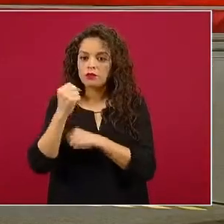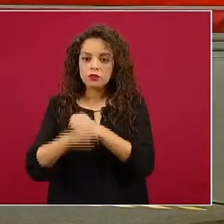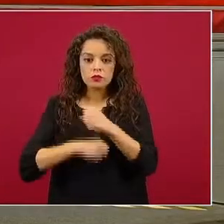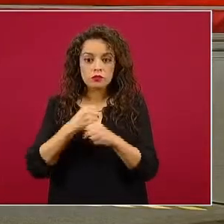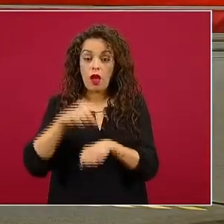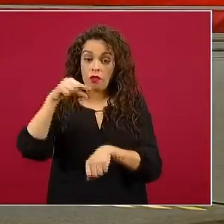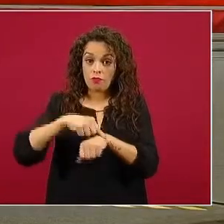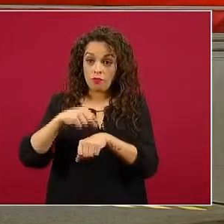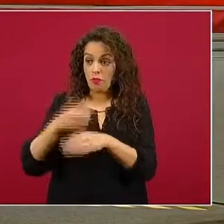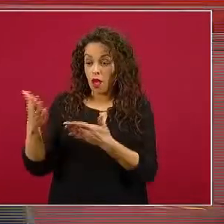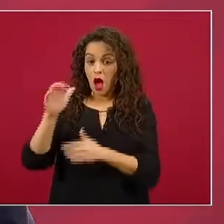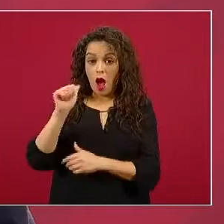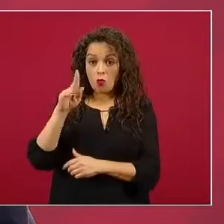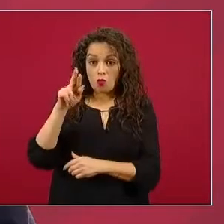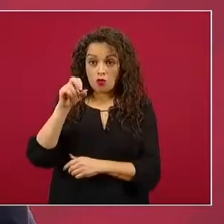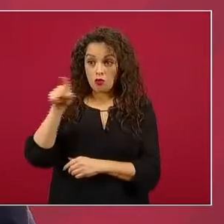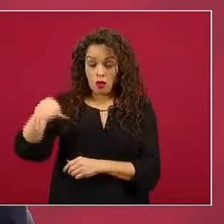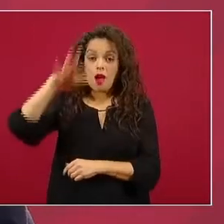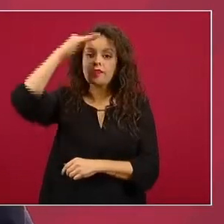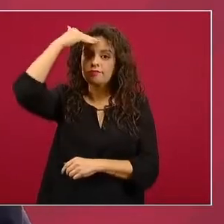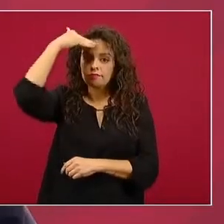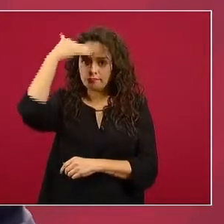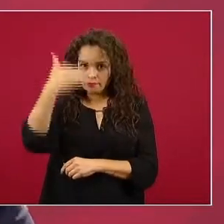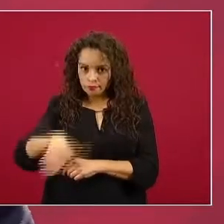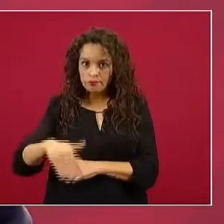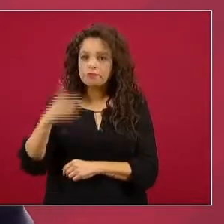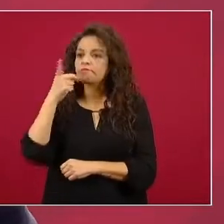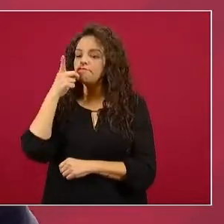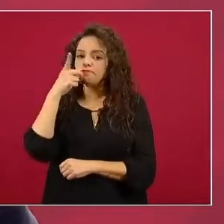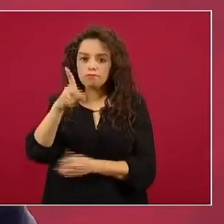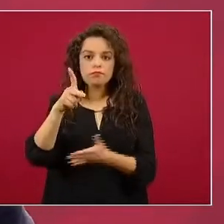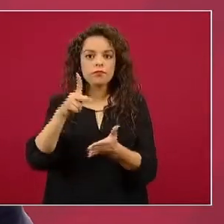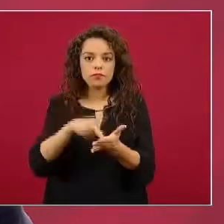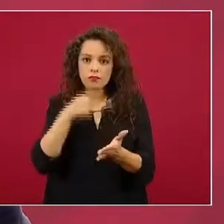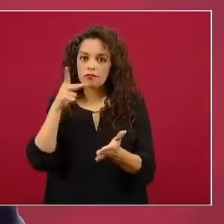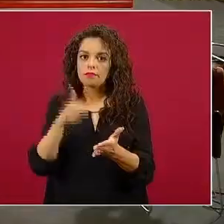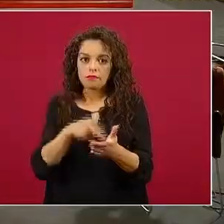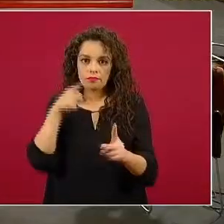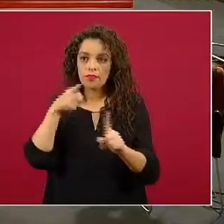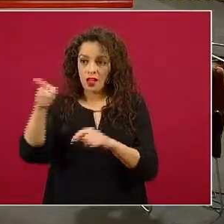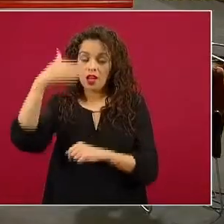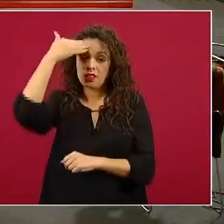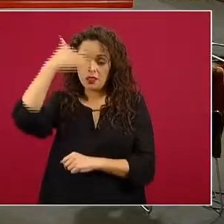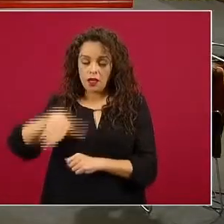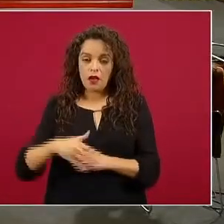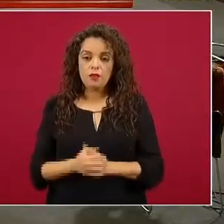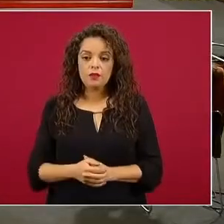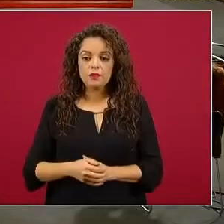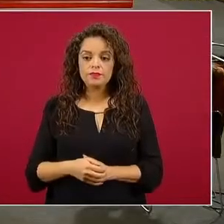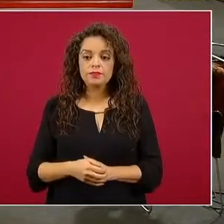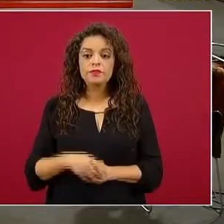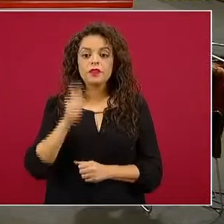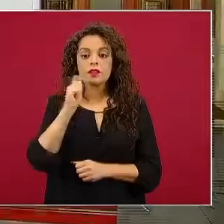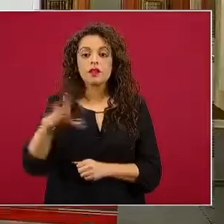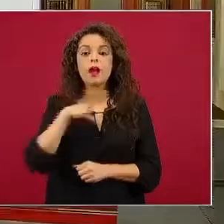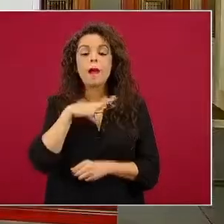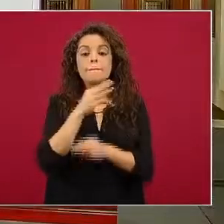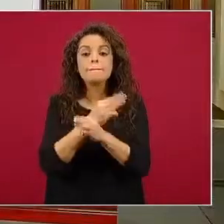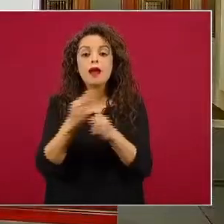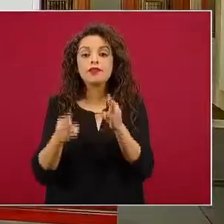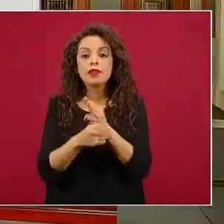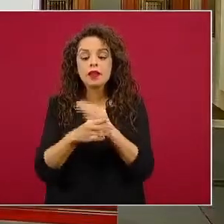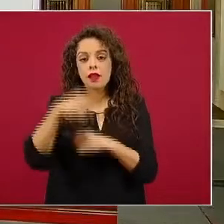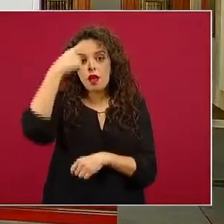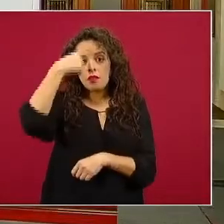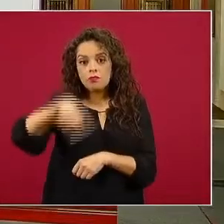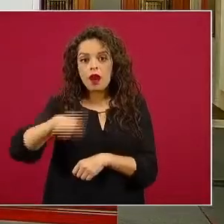esto por mucho tiempo, lo ha indicado, lo ha enfatizado, es la posibilidad de tener equipos quirúrgicos,